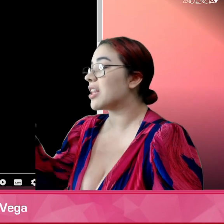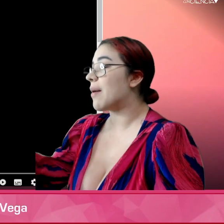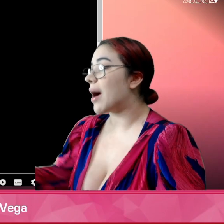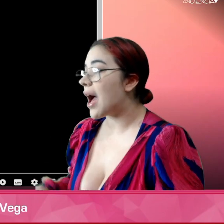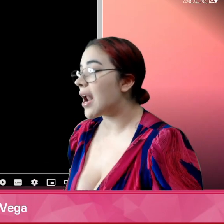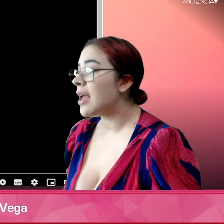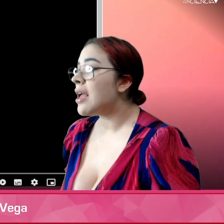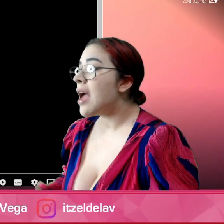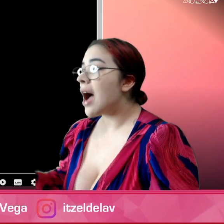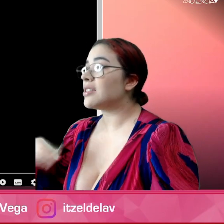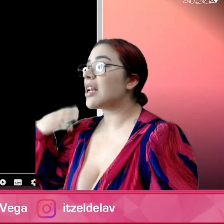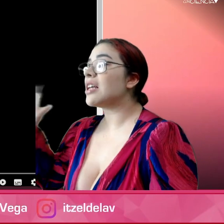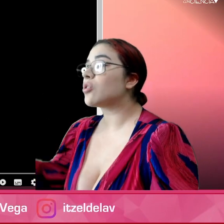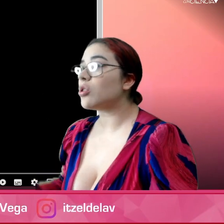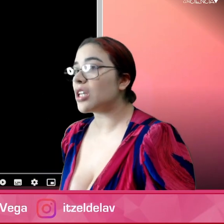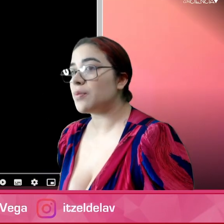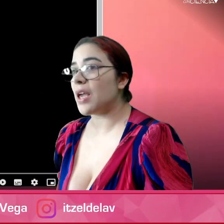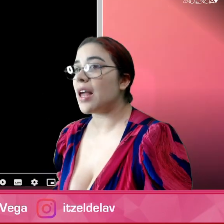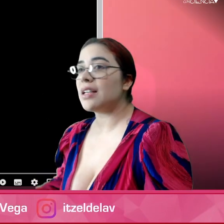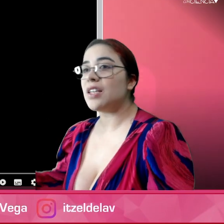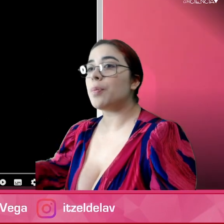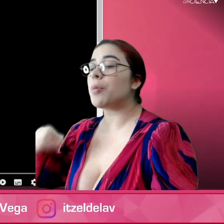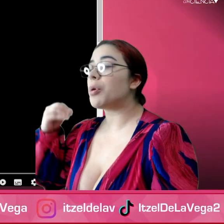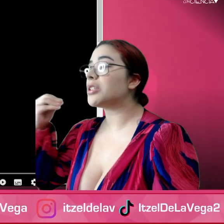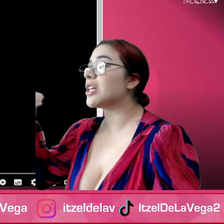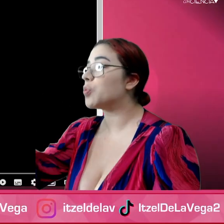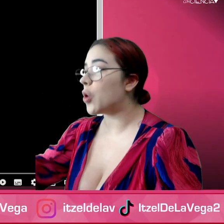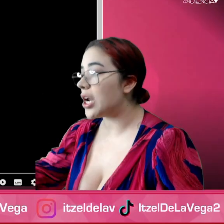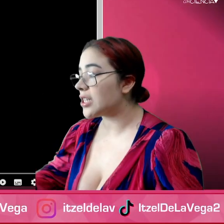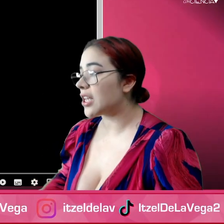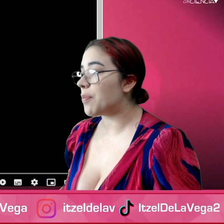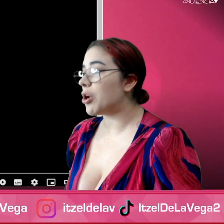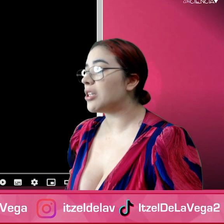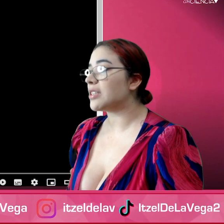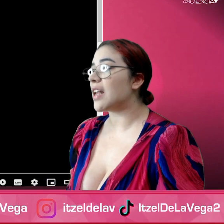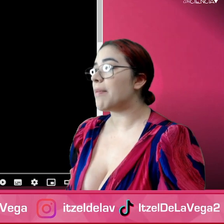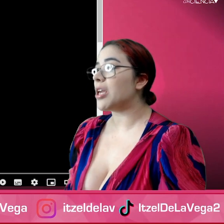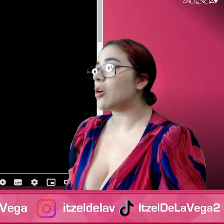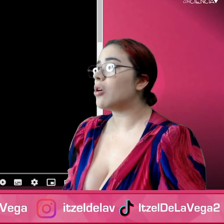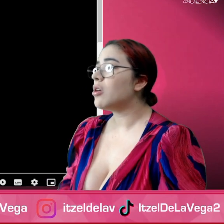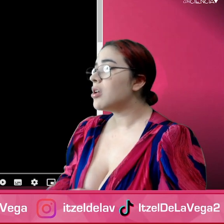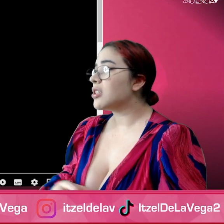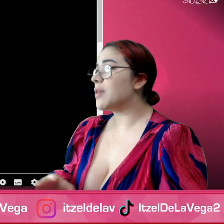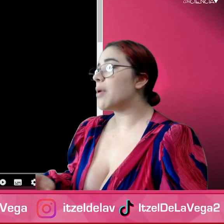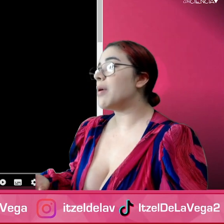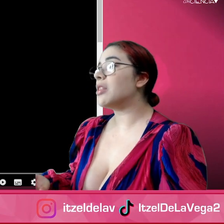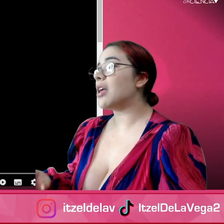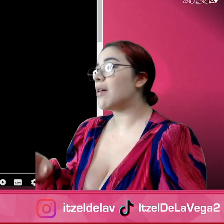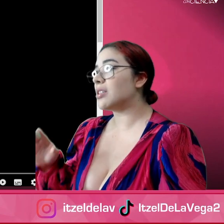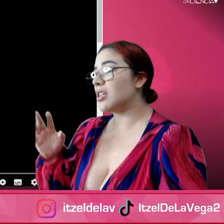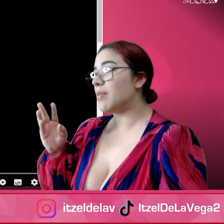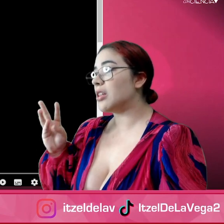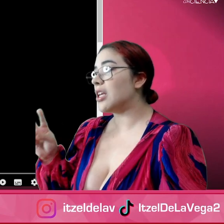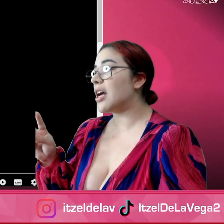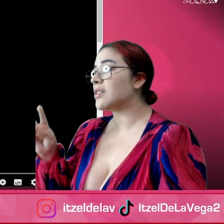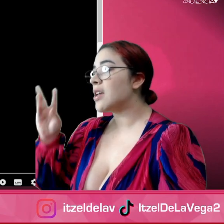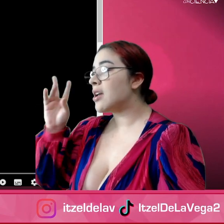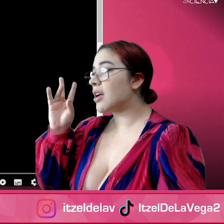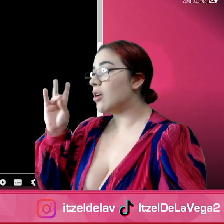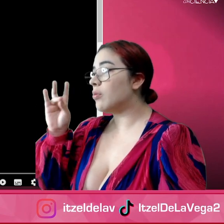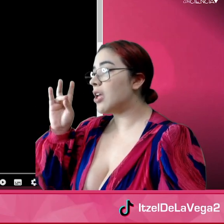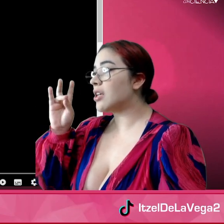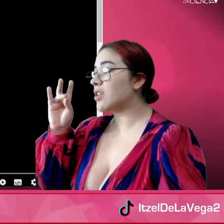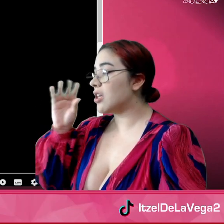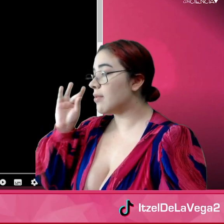se ponga a trabajar, a hacer las cosas bien, a decir propuestas buenas que le pueden interesar a México, simplemente a base de mentiras,